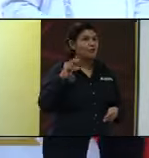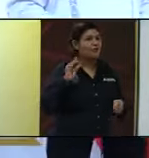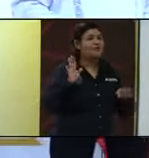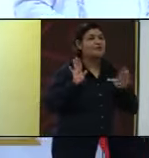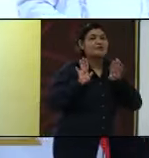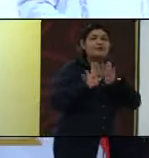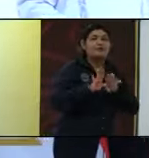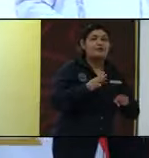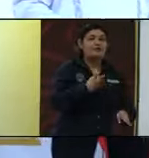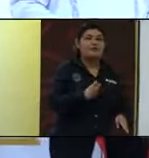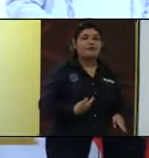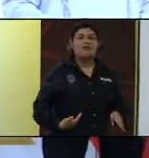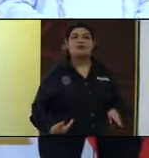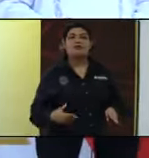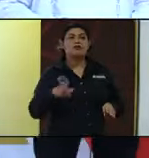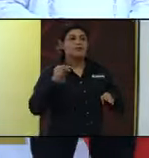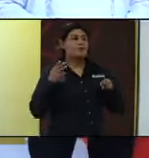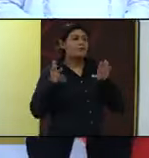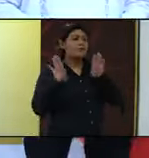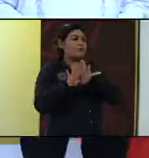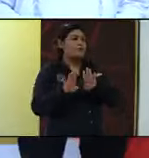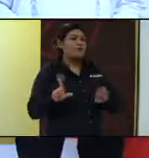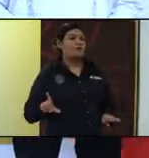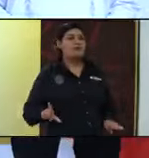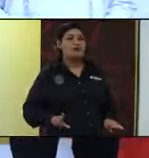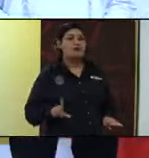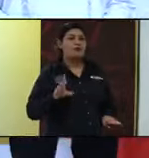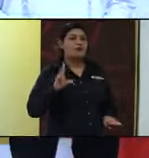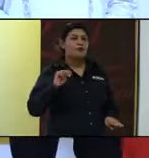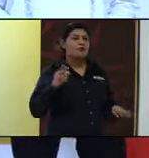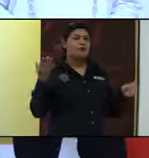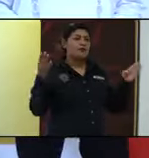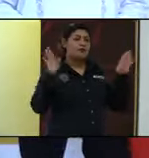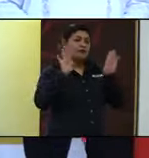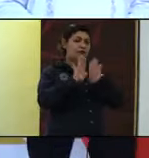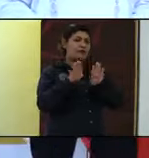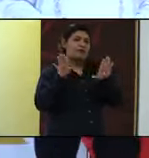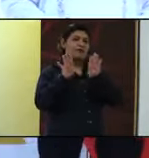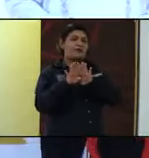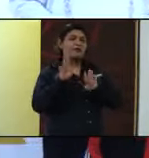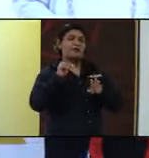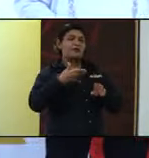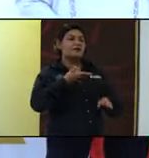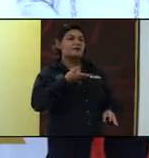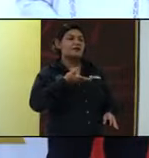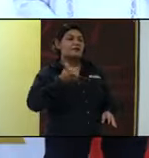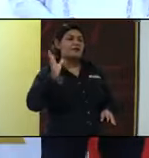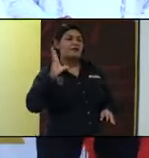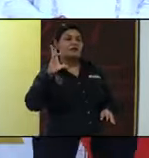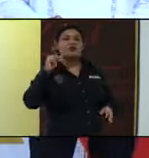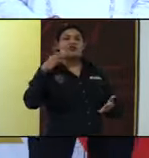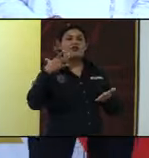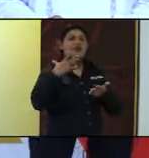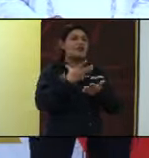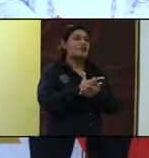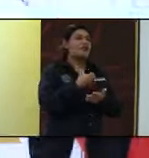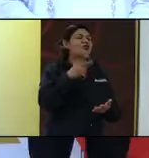alcalde, no la cerró nuestro gobernador. La cerraron los que se fueron porque ya no ganaron y no les